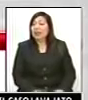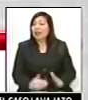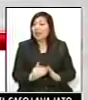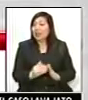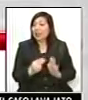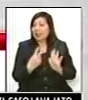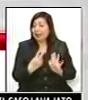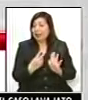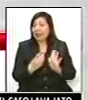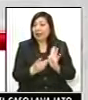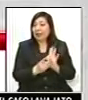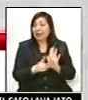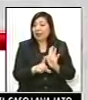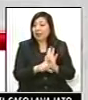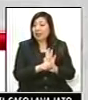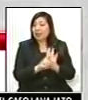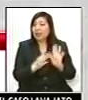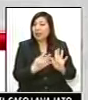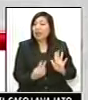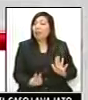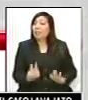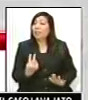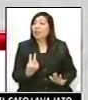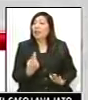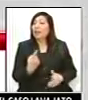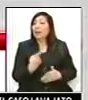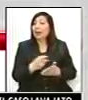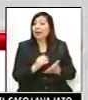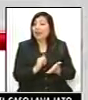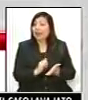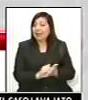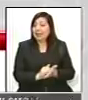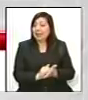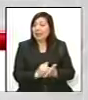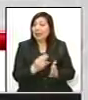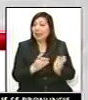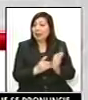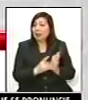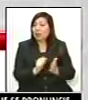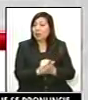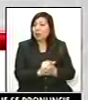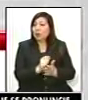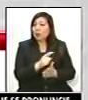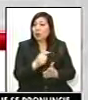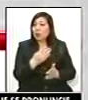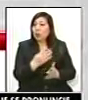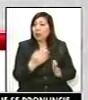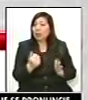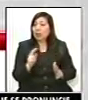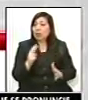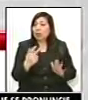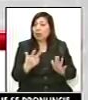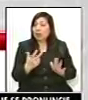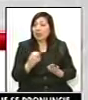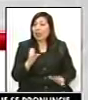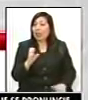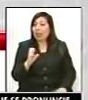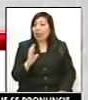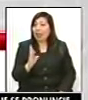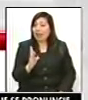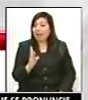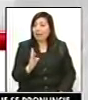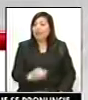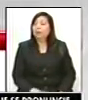artículo 7 del Decreto Legislativo 1012, así como el artículo 5 del Decreto Supremo 146-2008-EF y